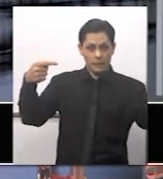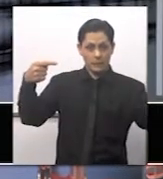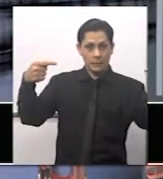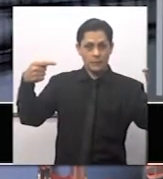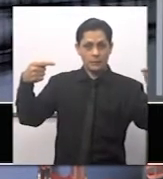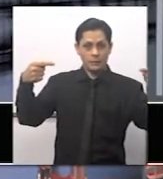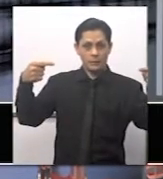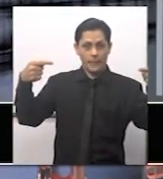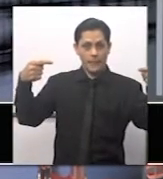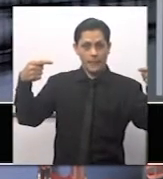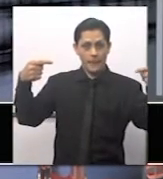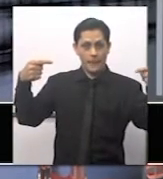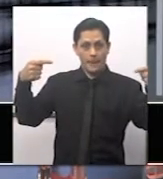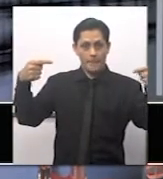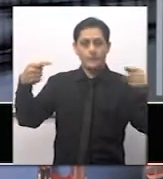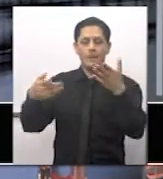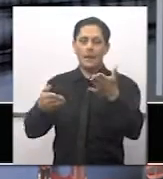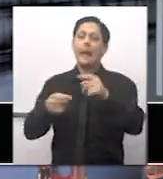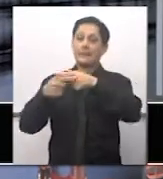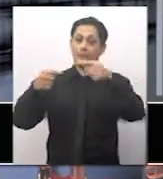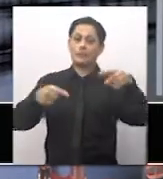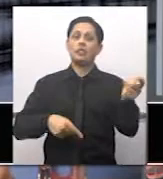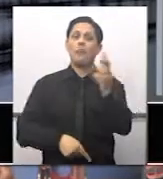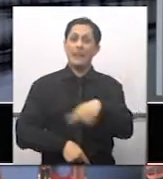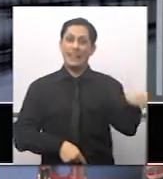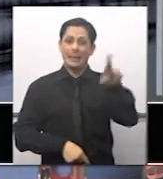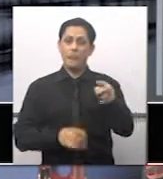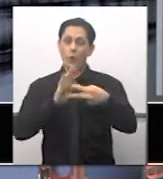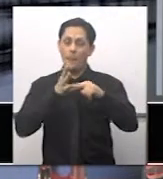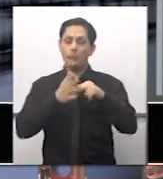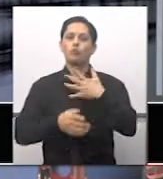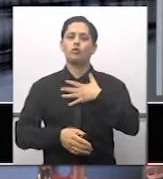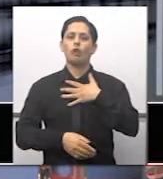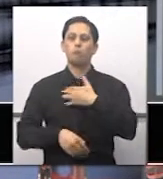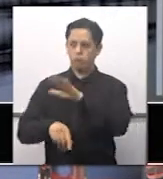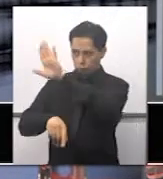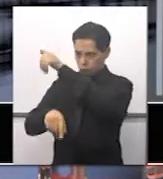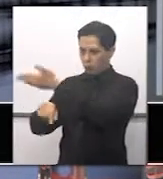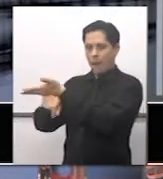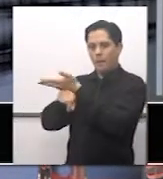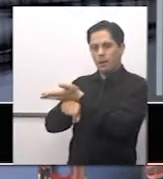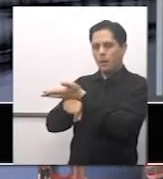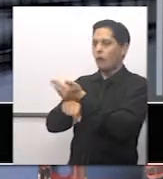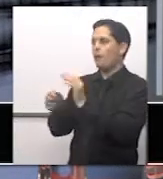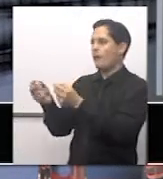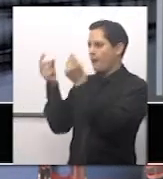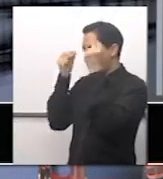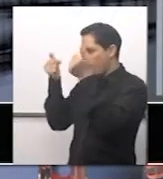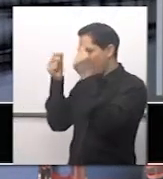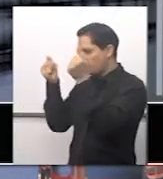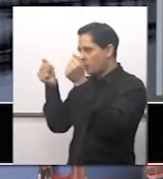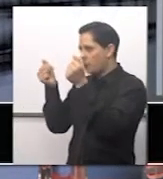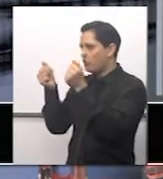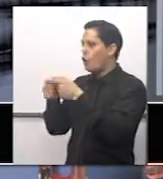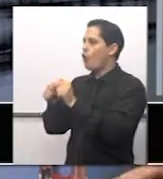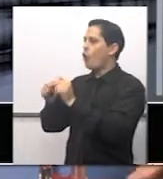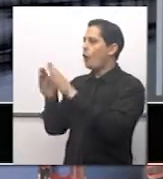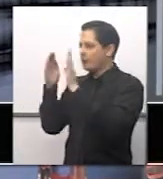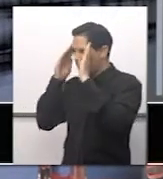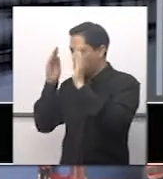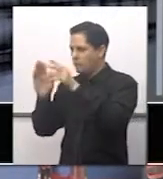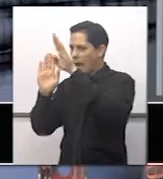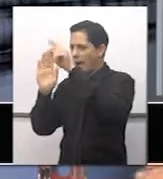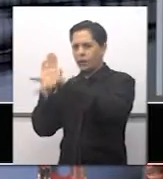si me pasara esto de nuevo, yo habría pedido facultades especiales o habría tomado acciones para tomar